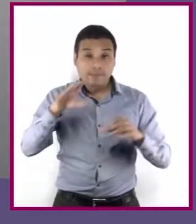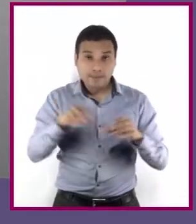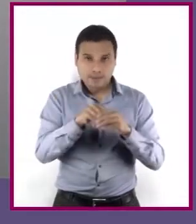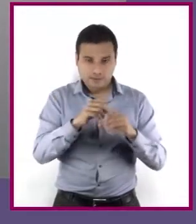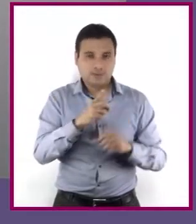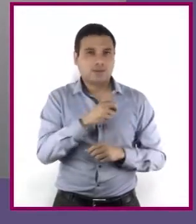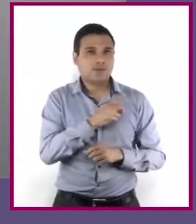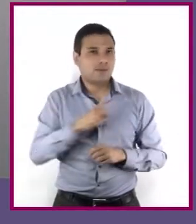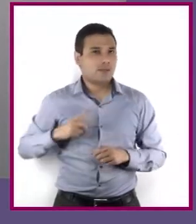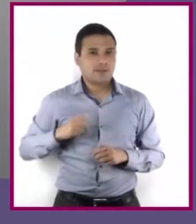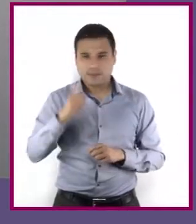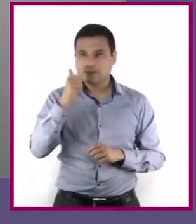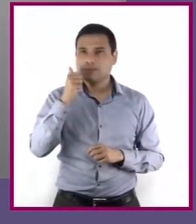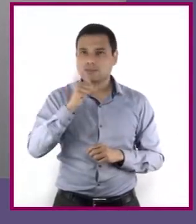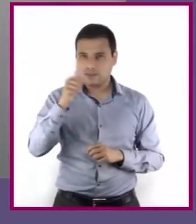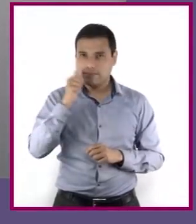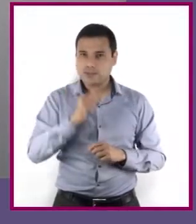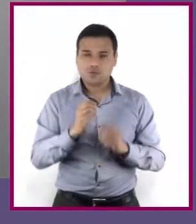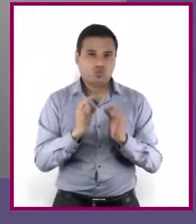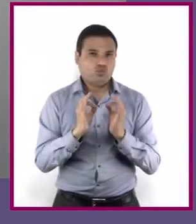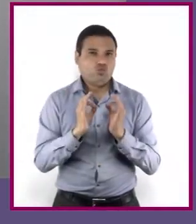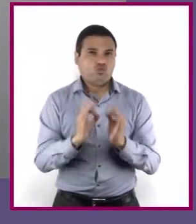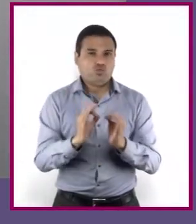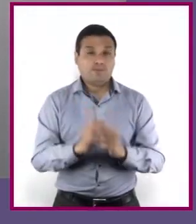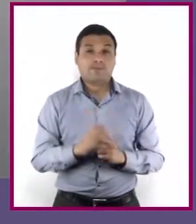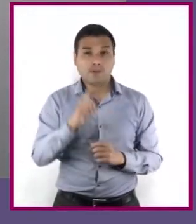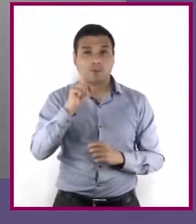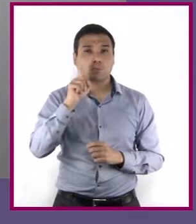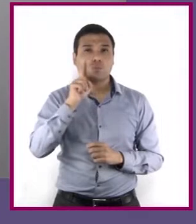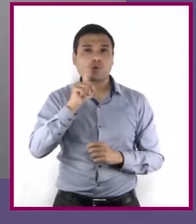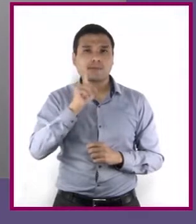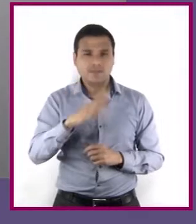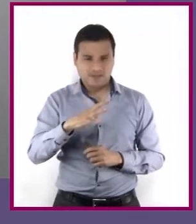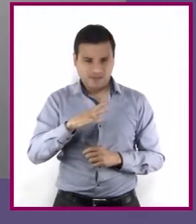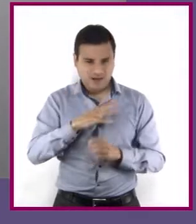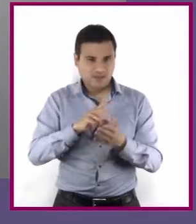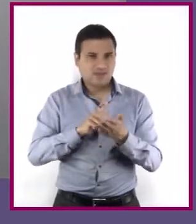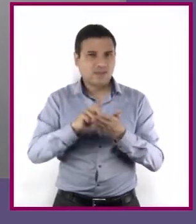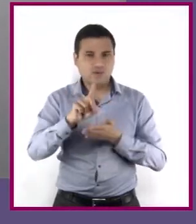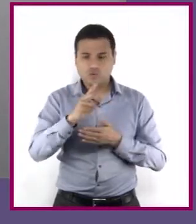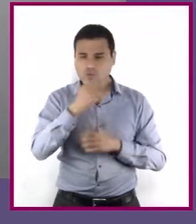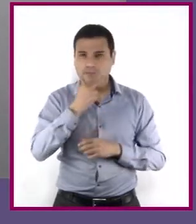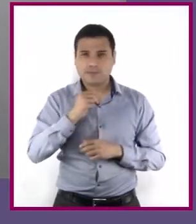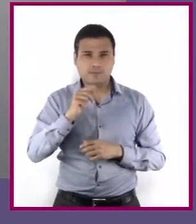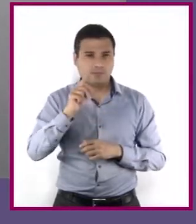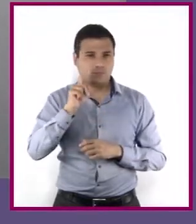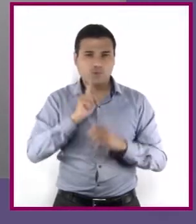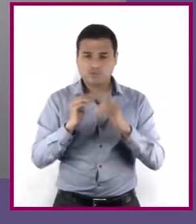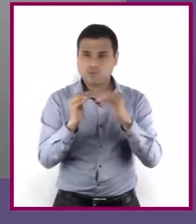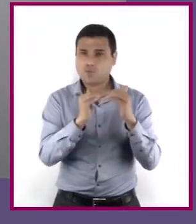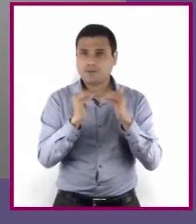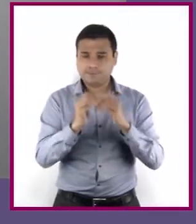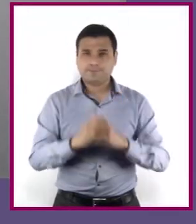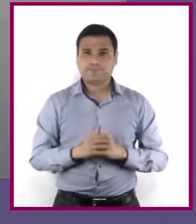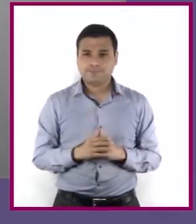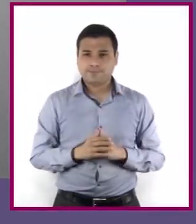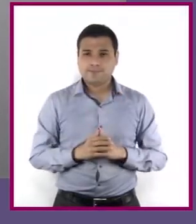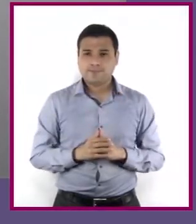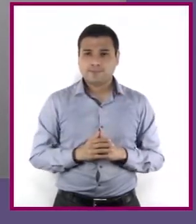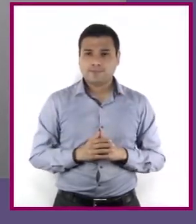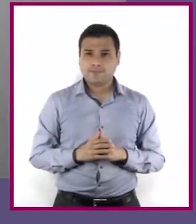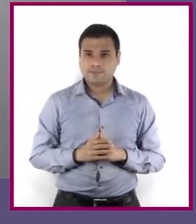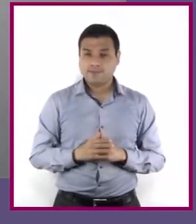explícita, deliberada y sabiendo que son sujetos de los mismos derechos y obligaciones. Se considera una